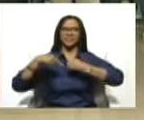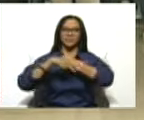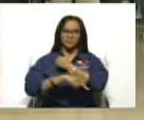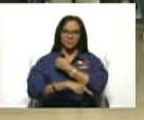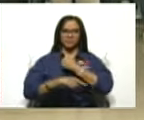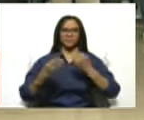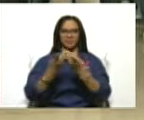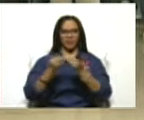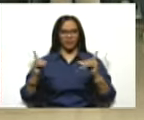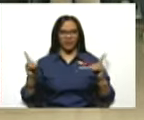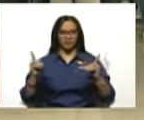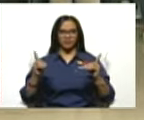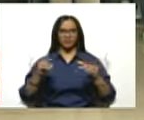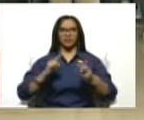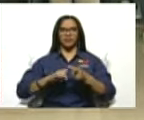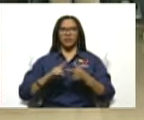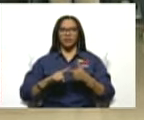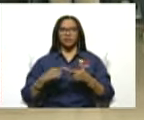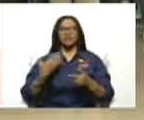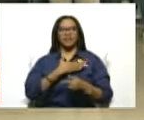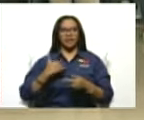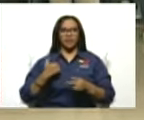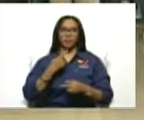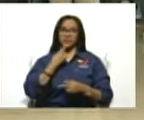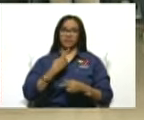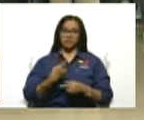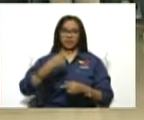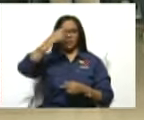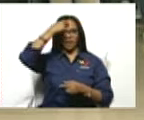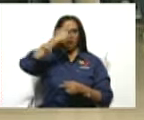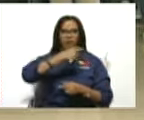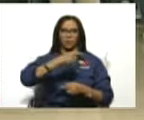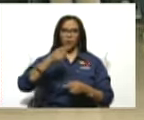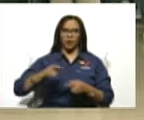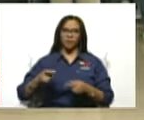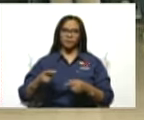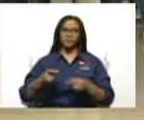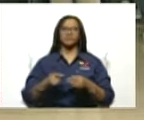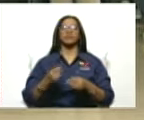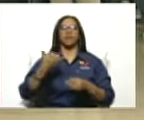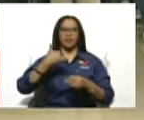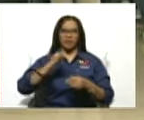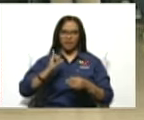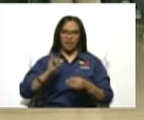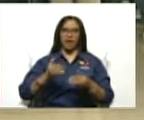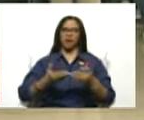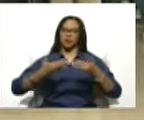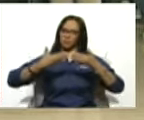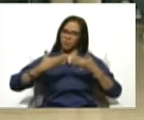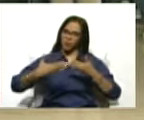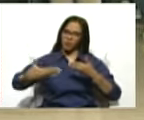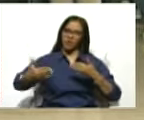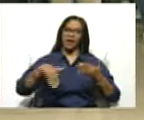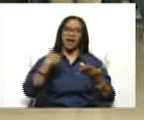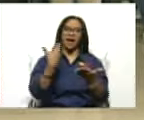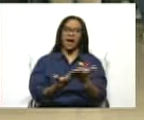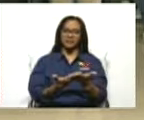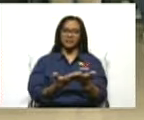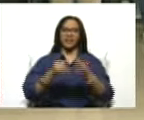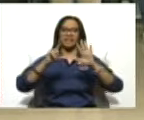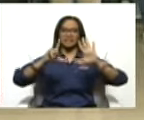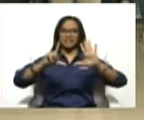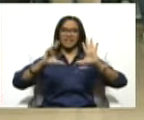la democracia. Entonces, queremos decirle al pueblo que hay prórroga hasta las 7